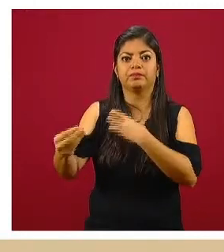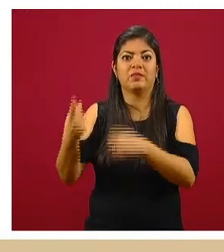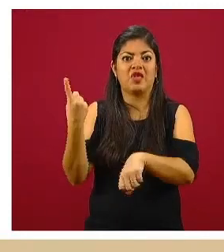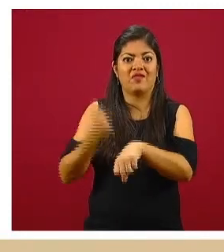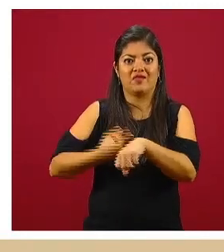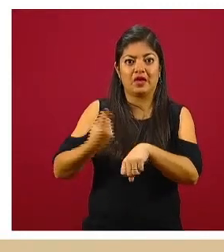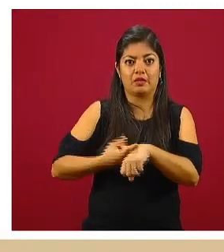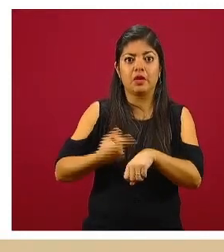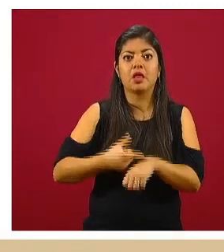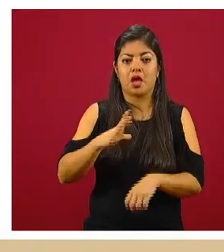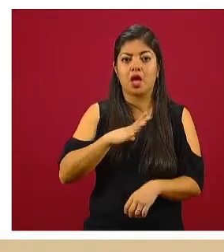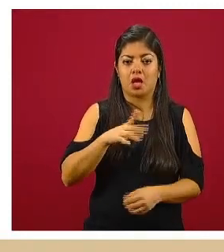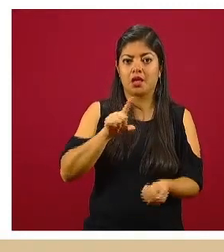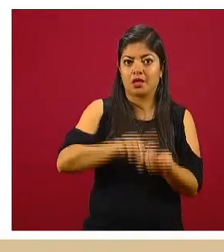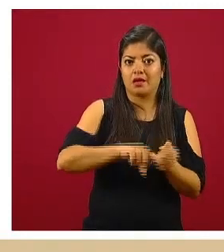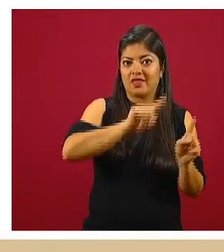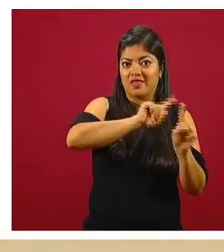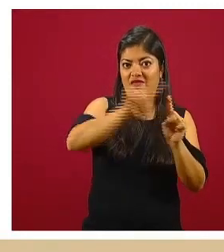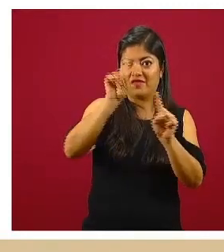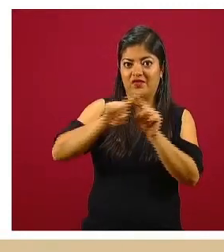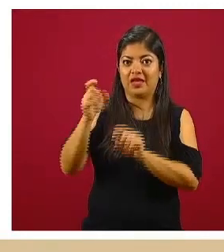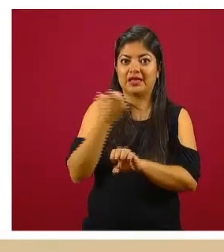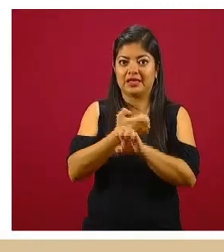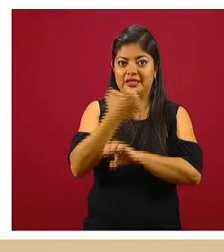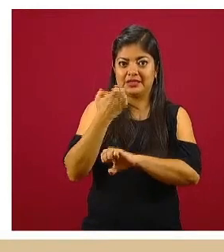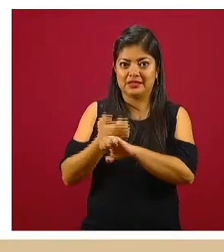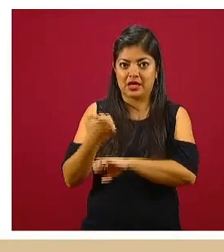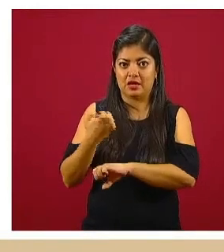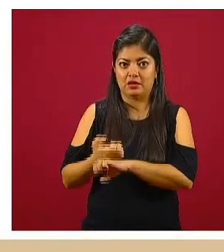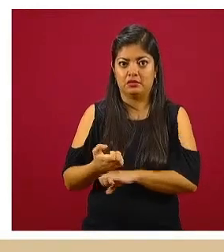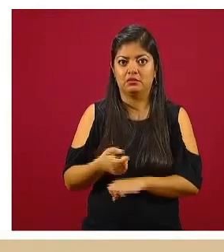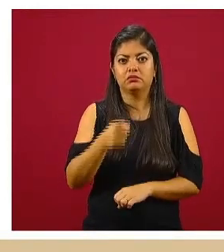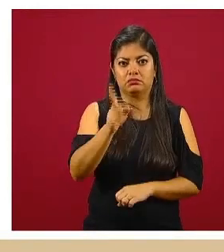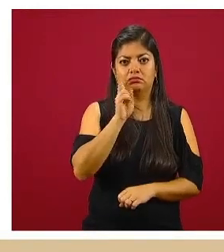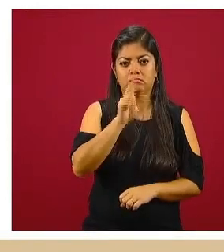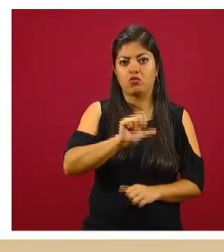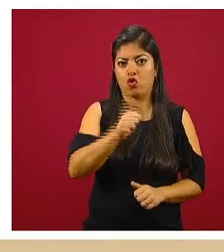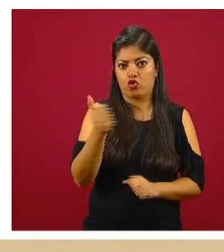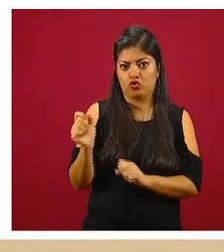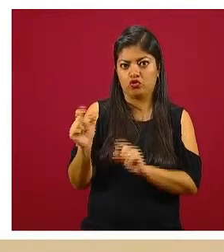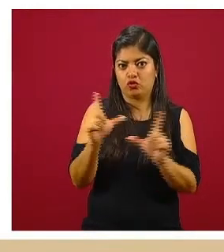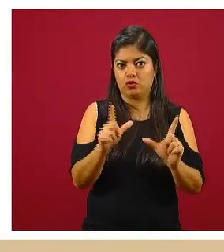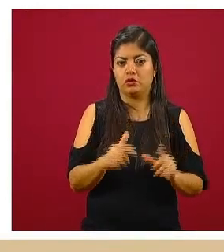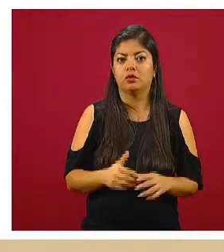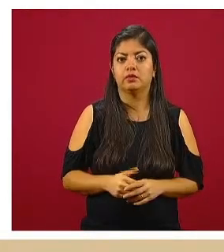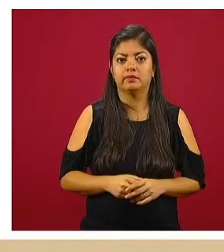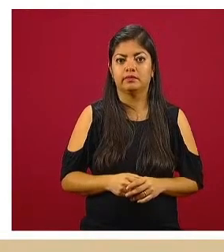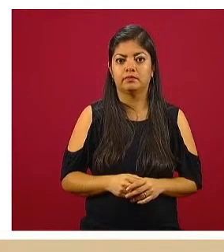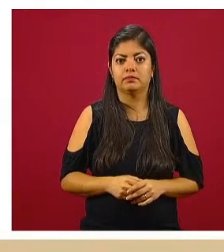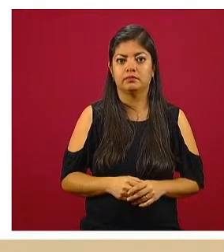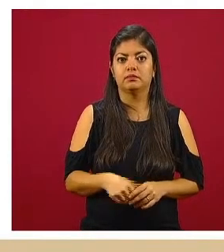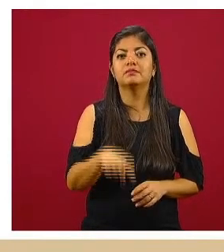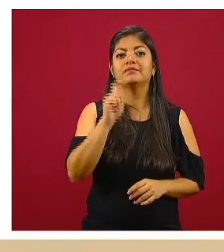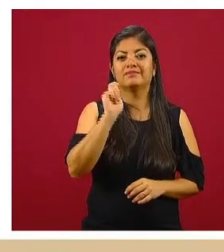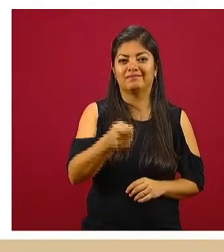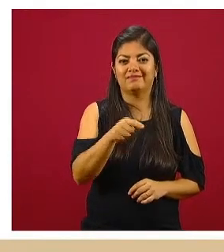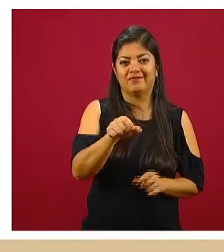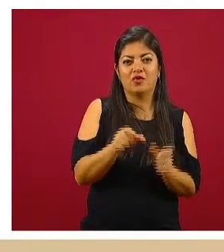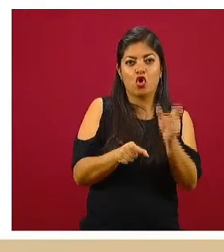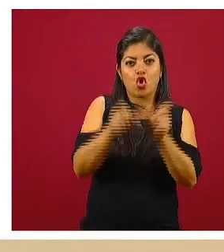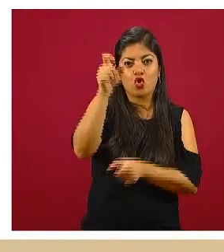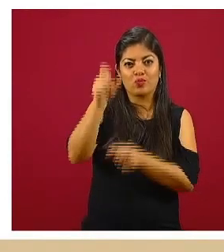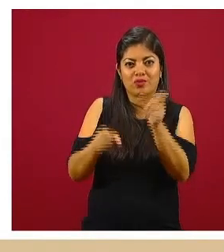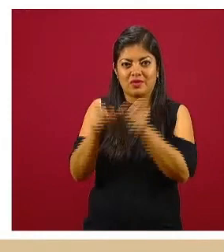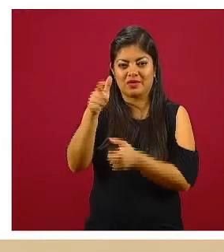enfermedad existe en las distintas entidades federativas. Esto lo podemos ver en la siguiente diapositiva, también por un gráfico de